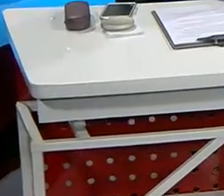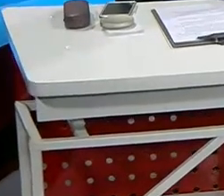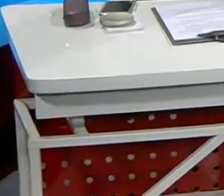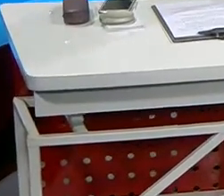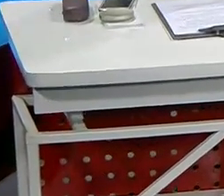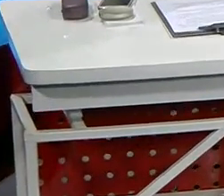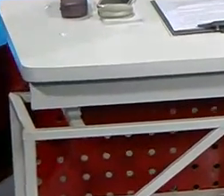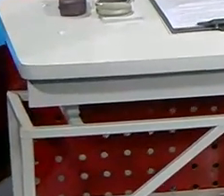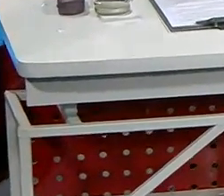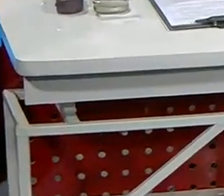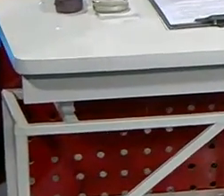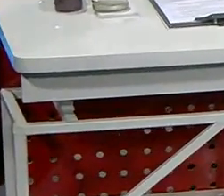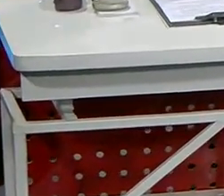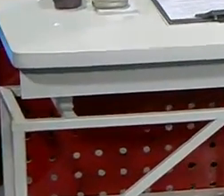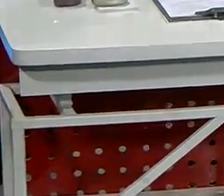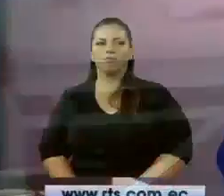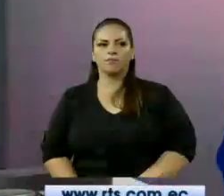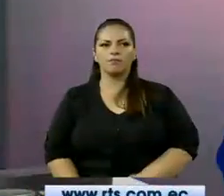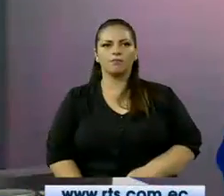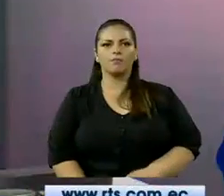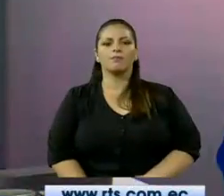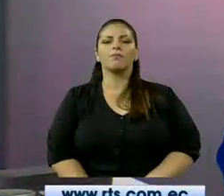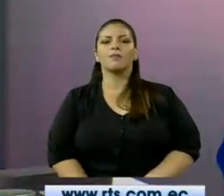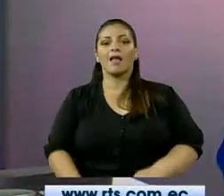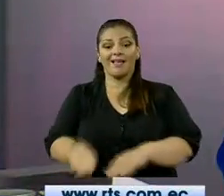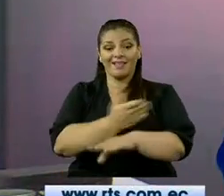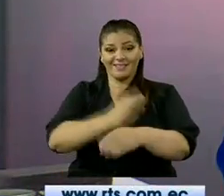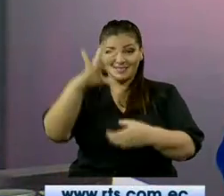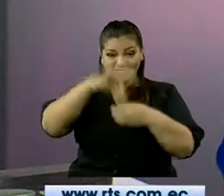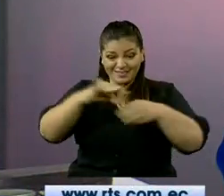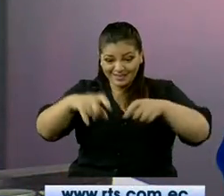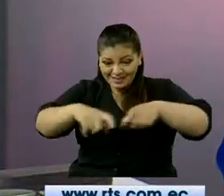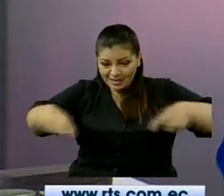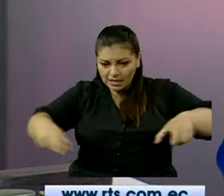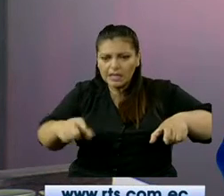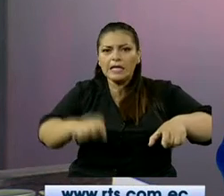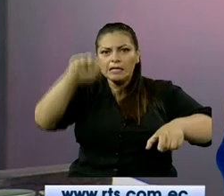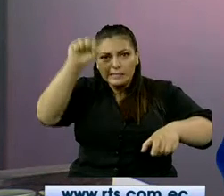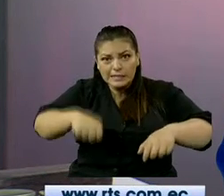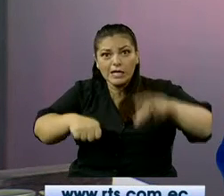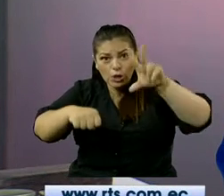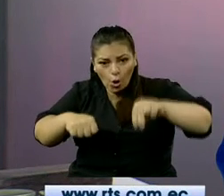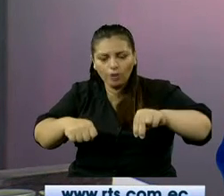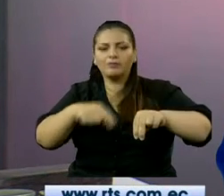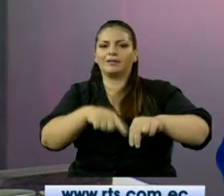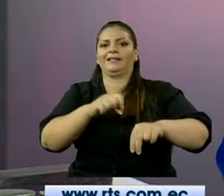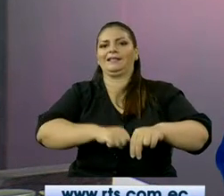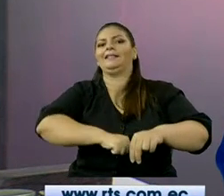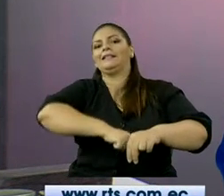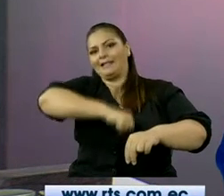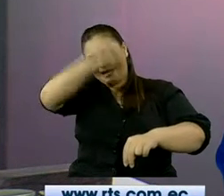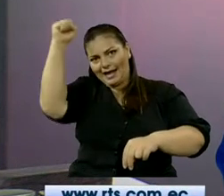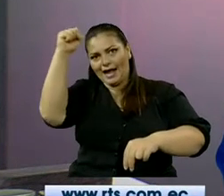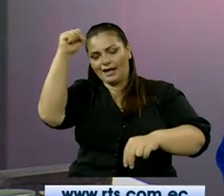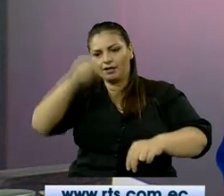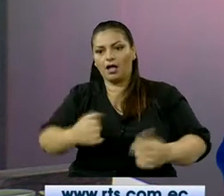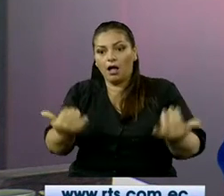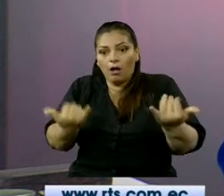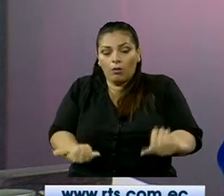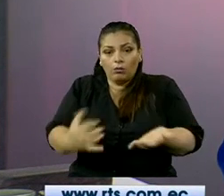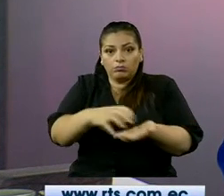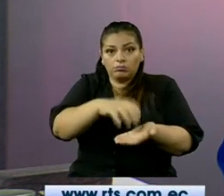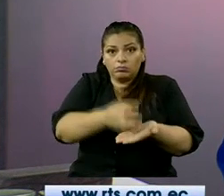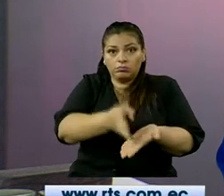días, tras un virtual triunfo del sí en la consulta popular, la Asamblea Nacional deberá modificar los requisitos de